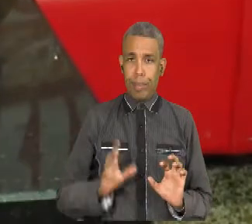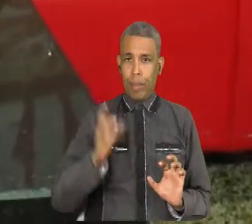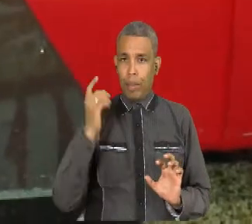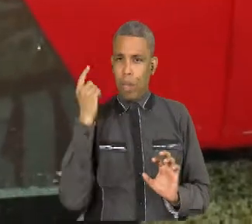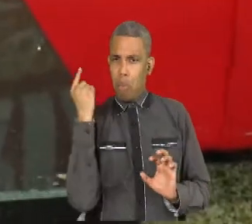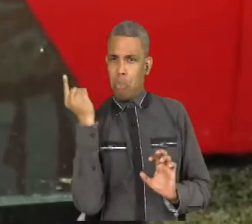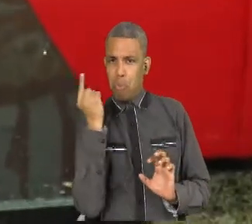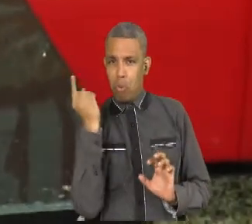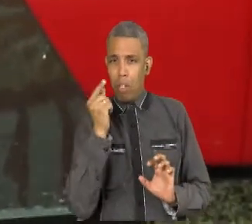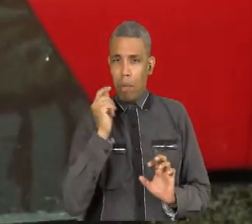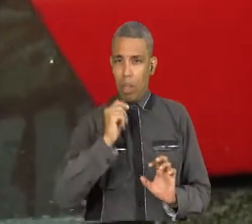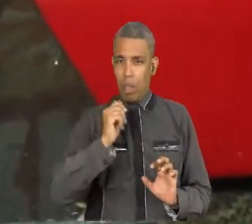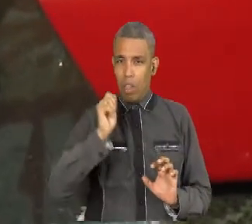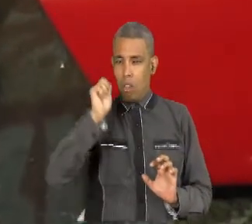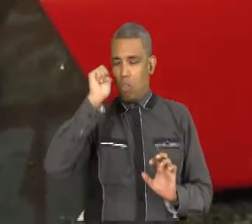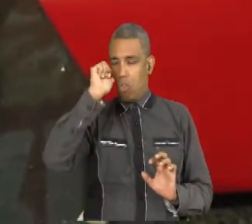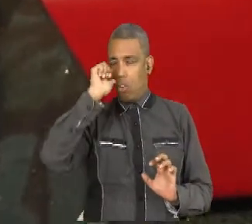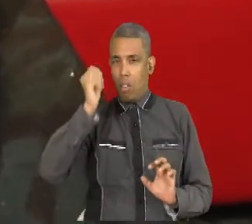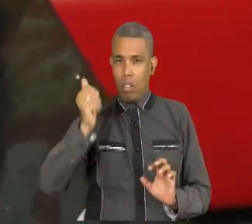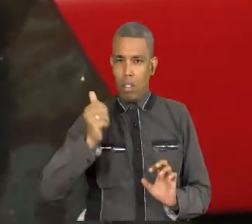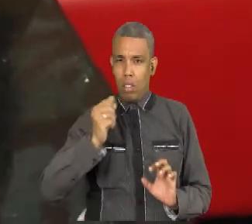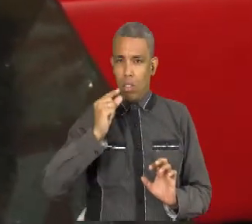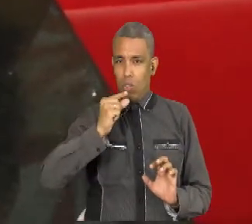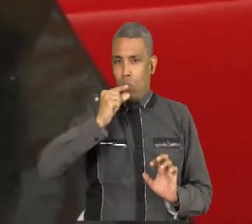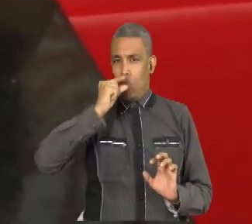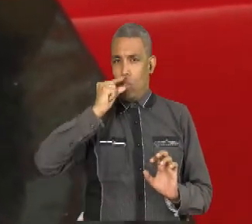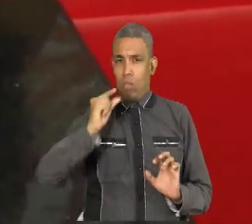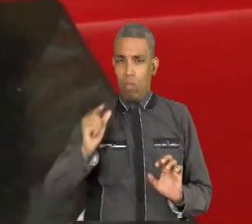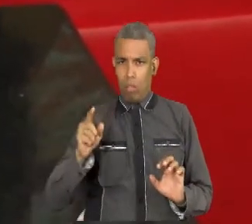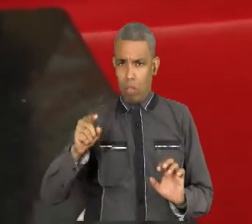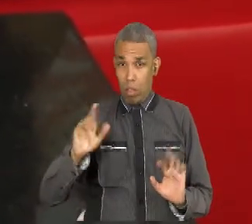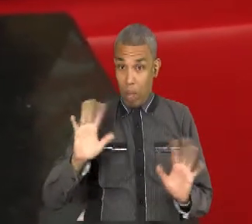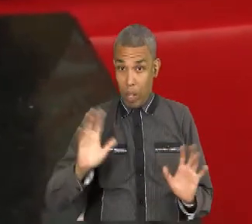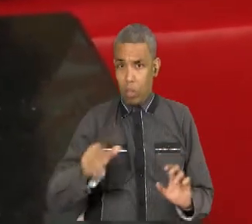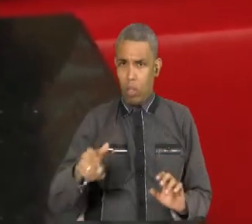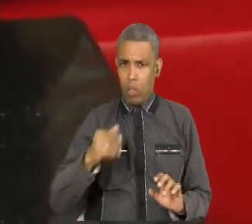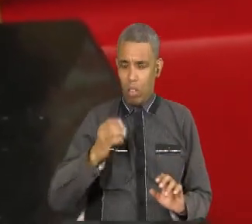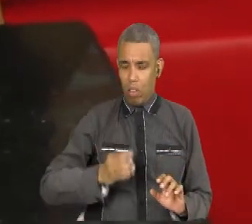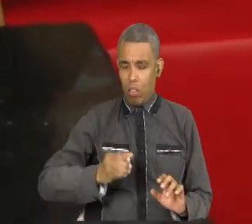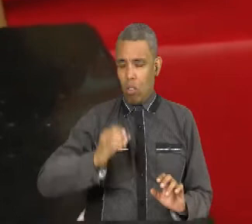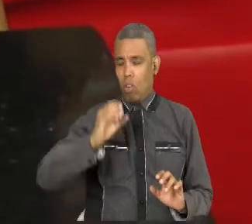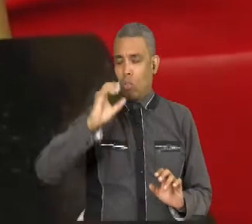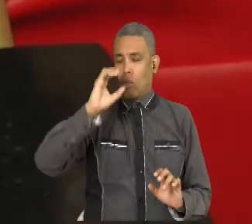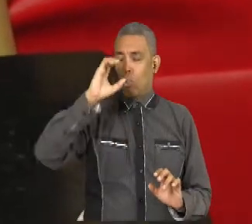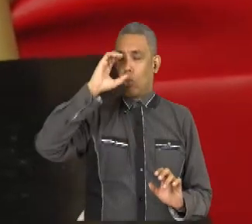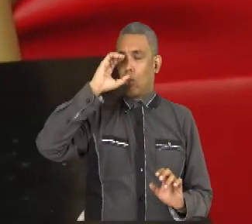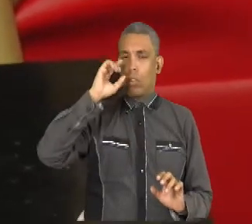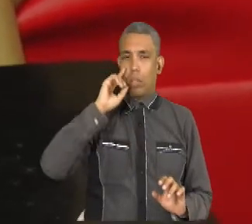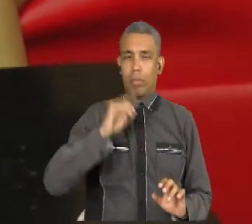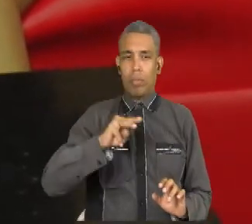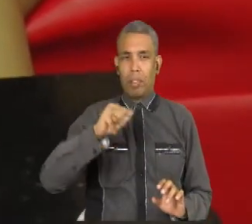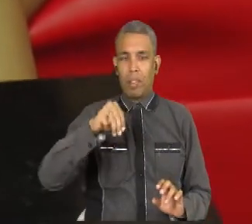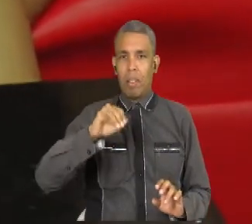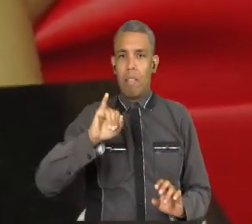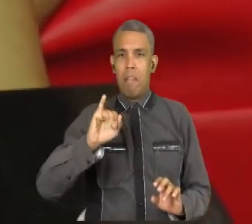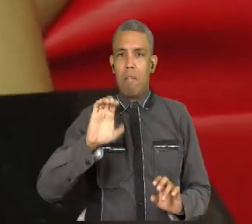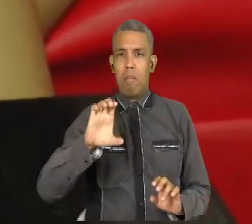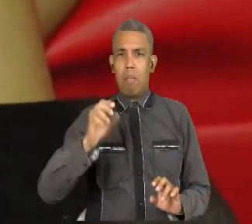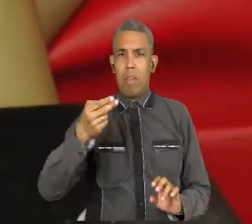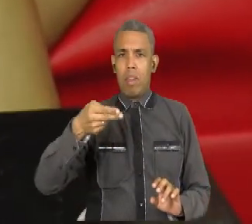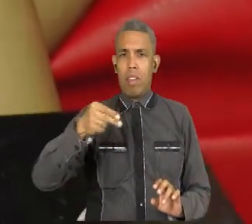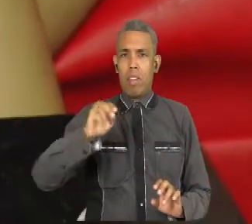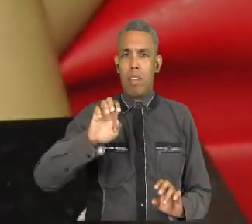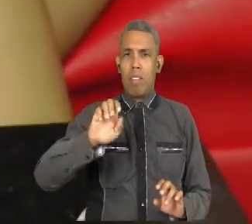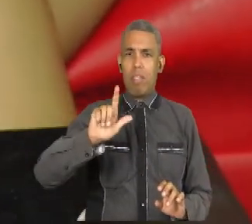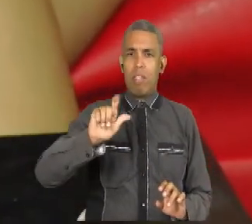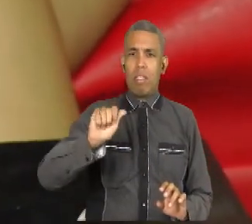también bebidas sin alcohol, en nuestra mesa tenemos la famosa michelada con águila cero. Perfecta para el calor en Barranca